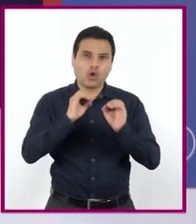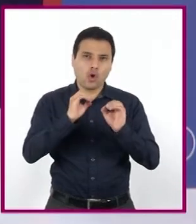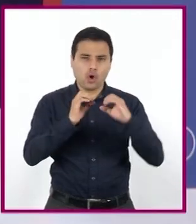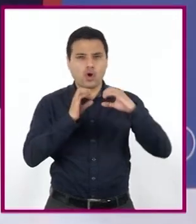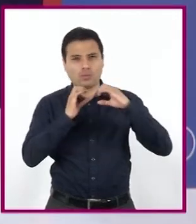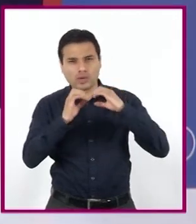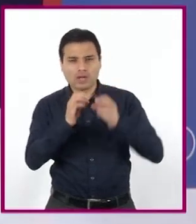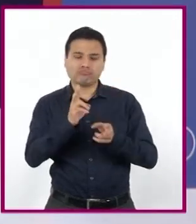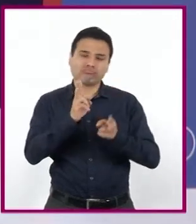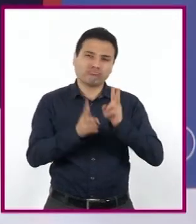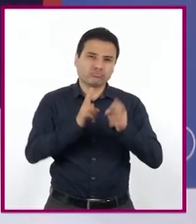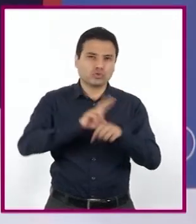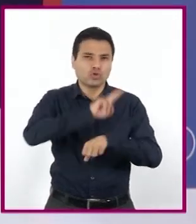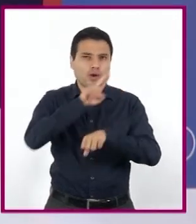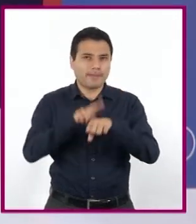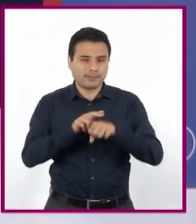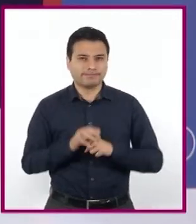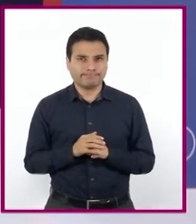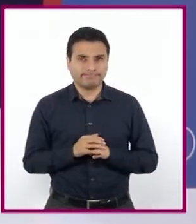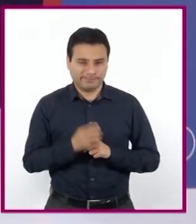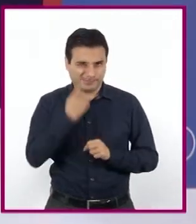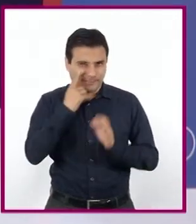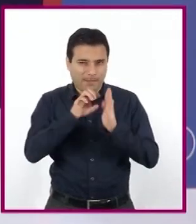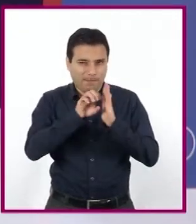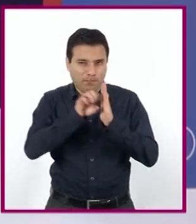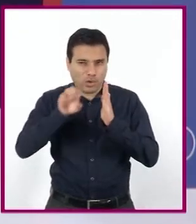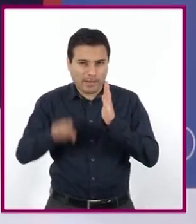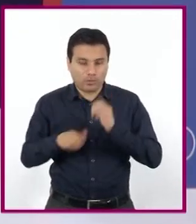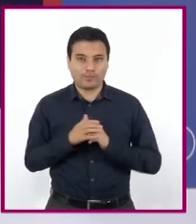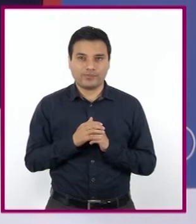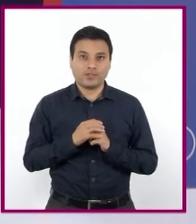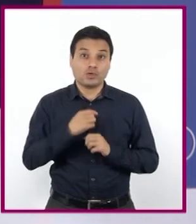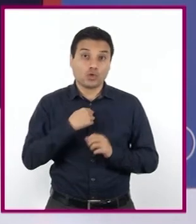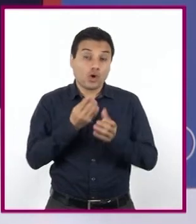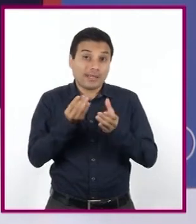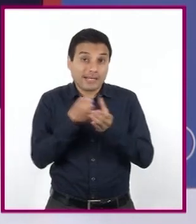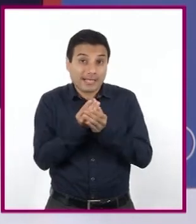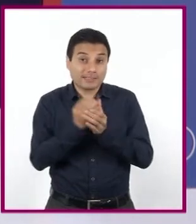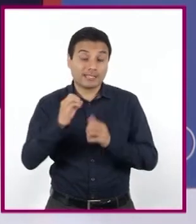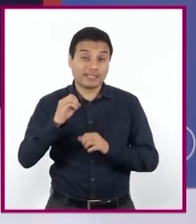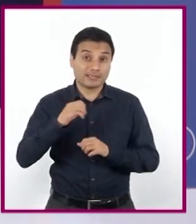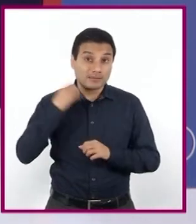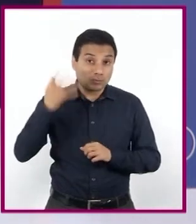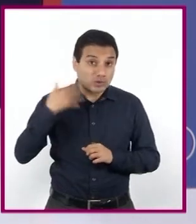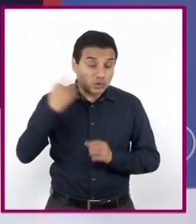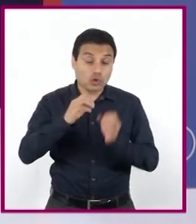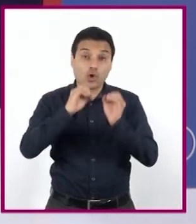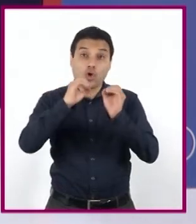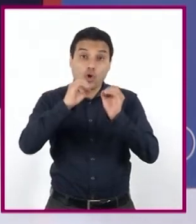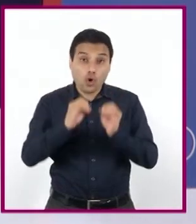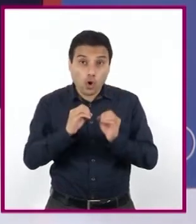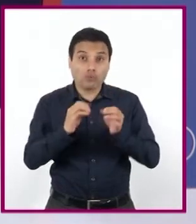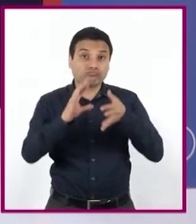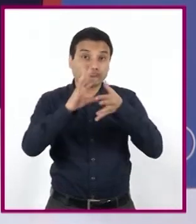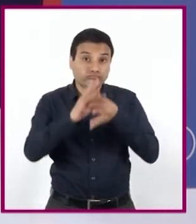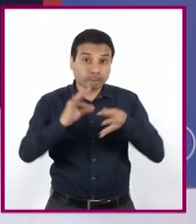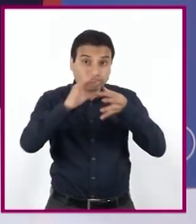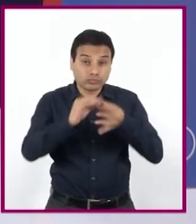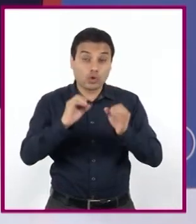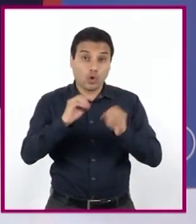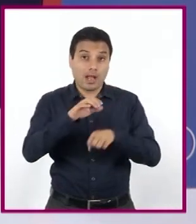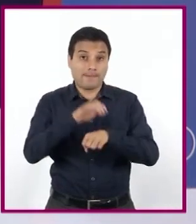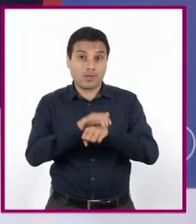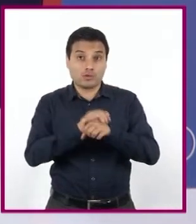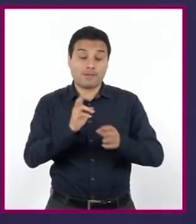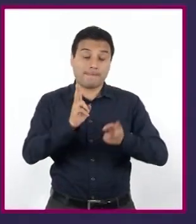fluida. Por ejemplo, en una exposición de clase, en un discurso o hasta en una plática entre